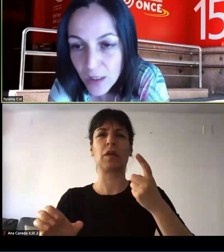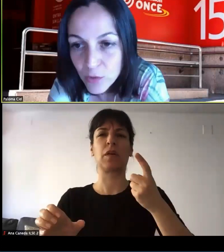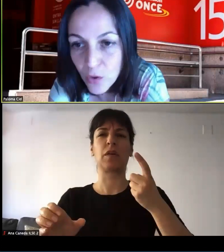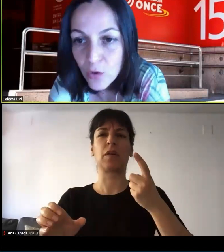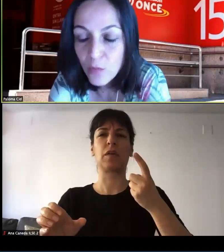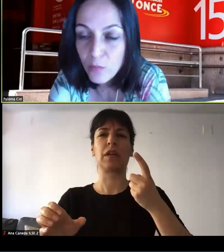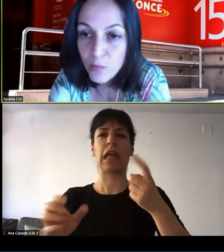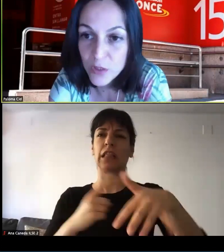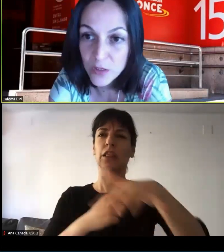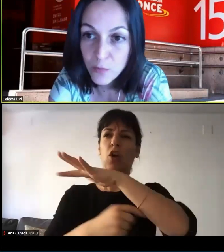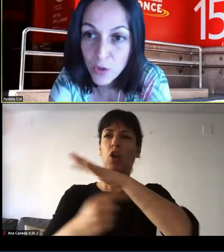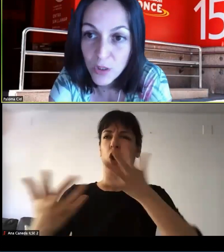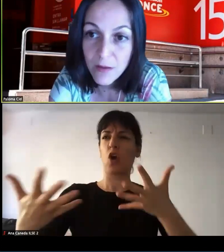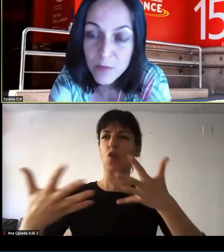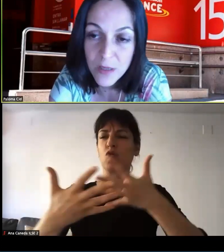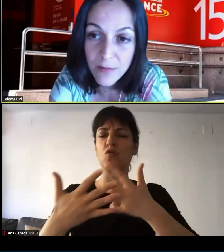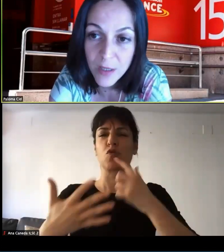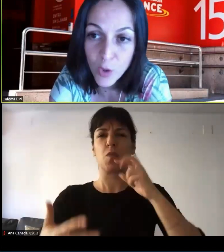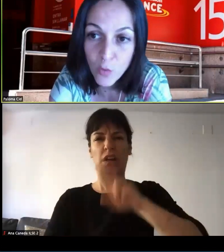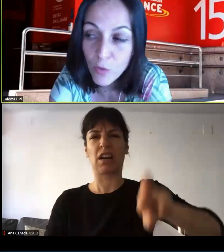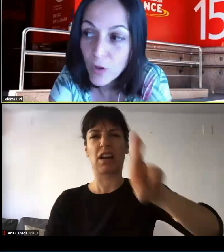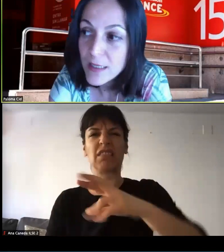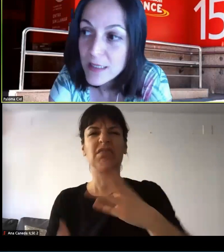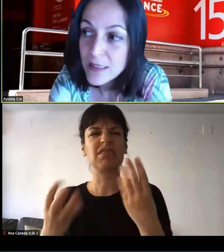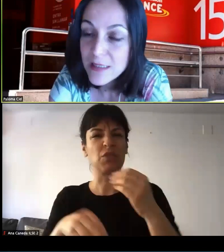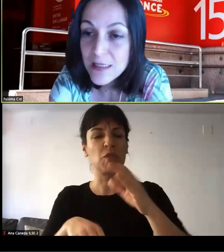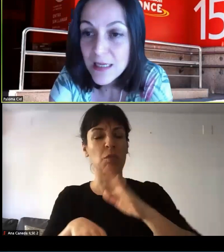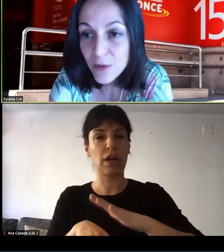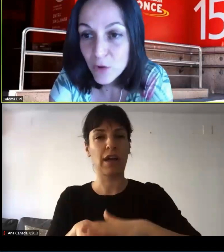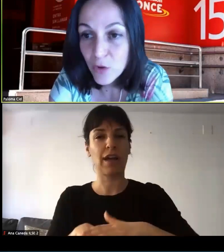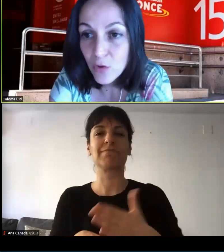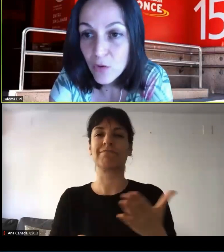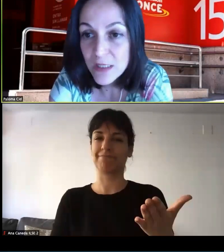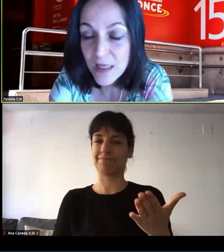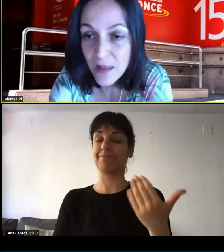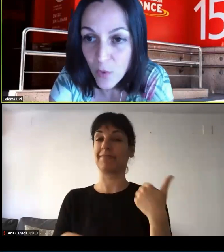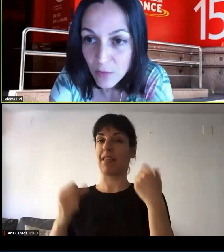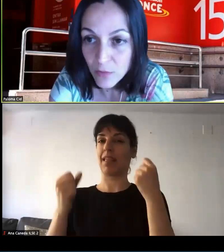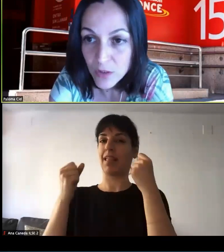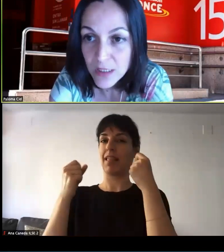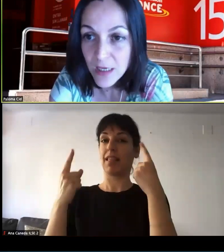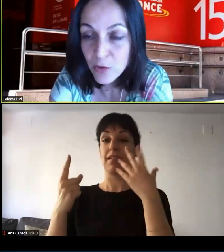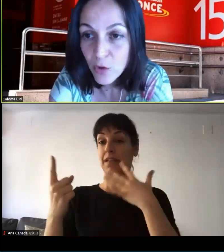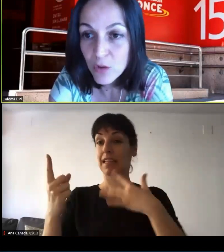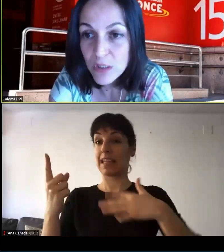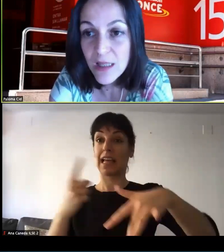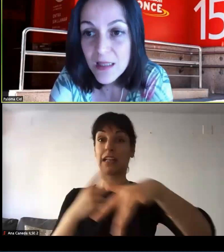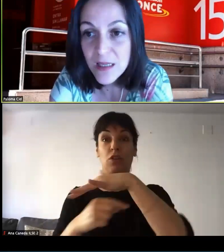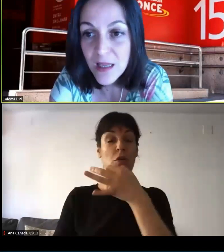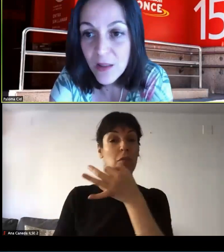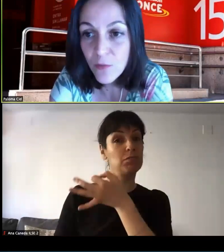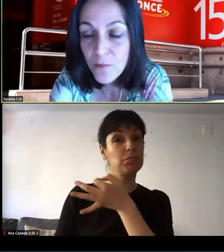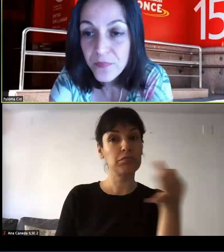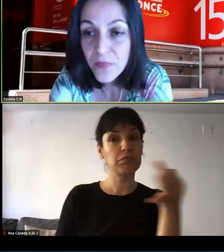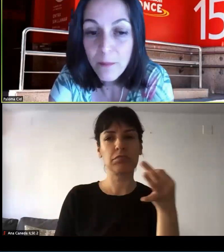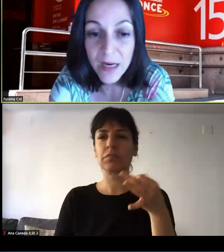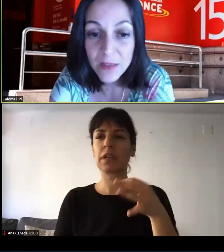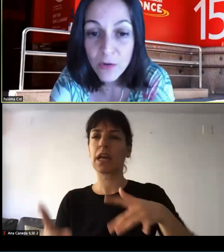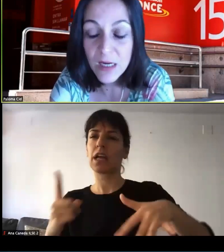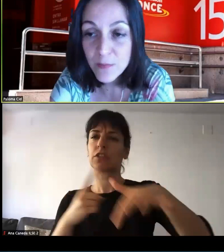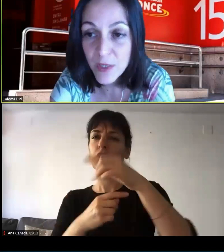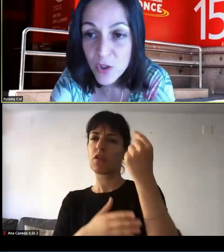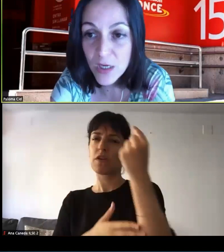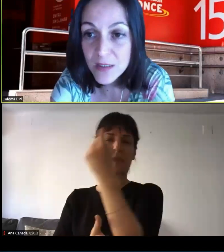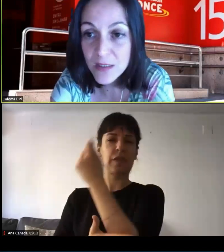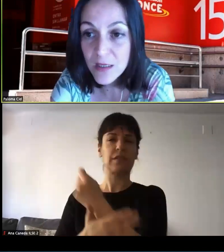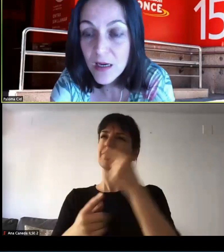el entorno? Pues porque vamos a ver cómo, si el entorno es adecuado, si el entorno está diseñado para todas